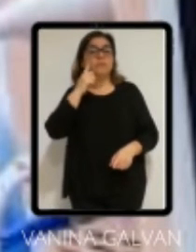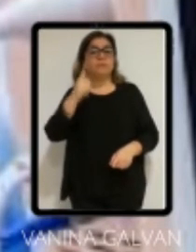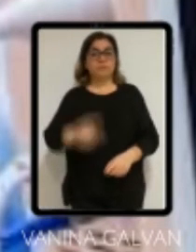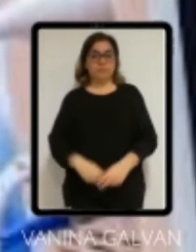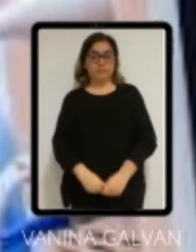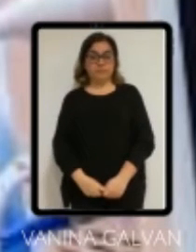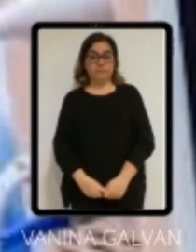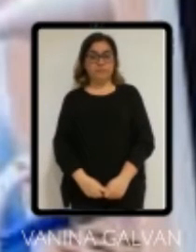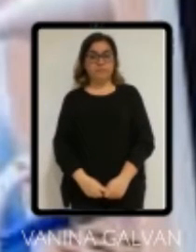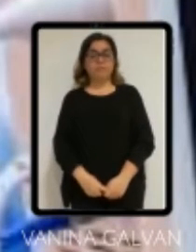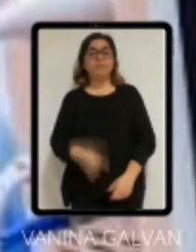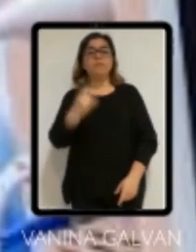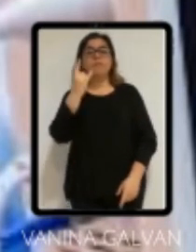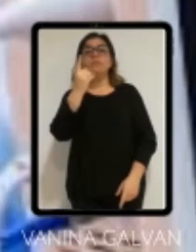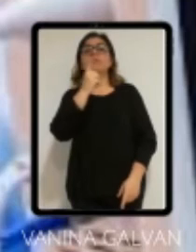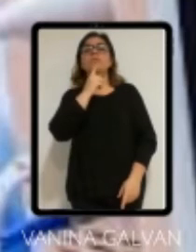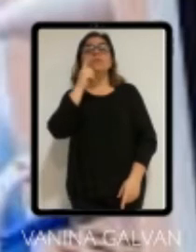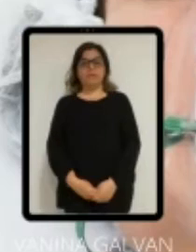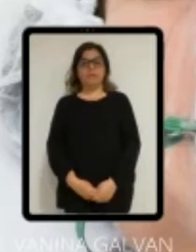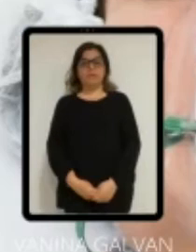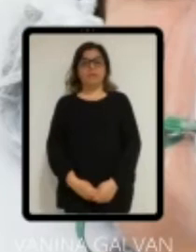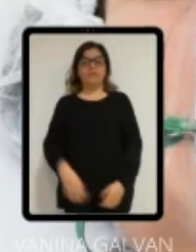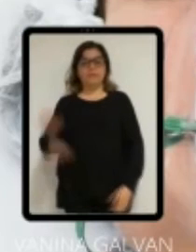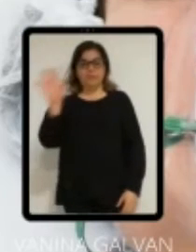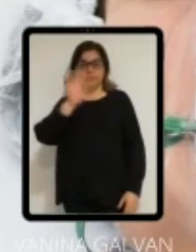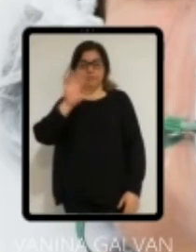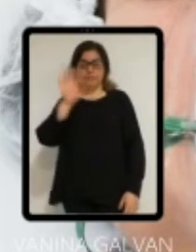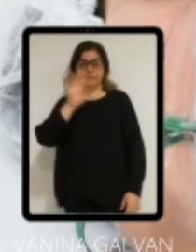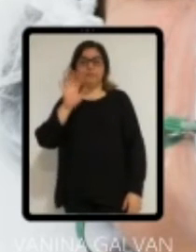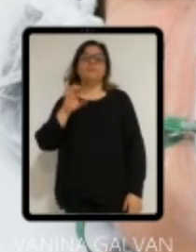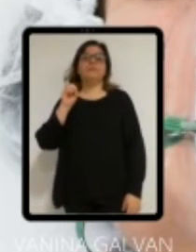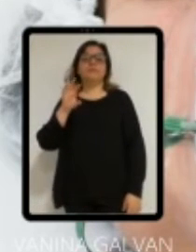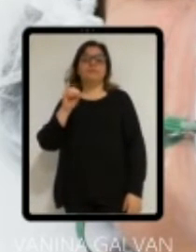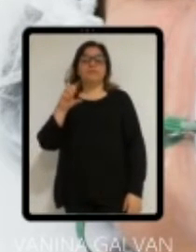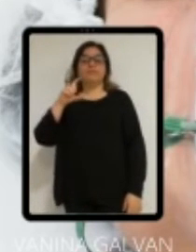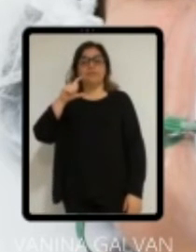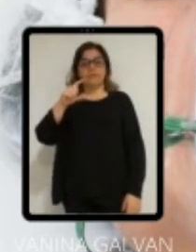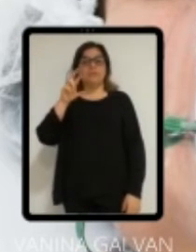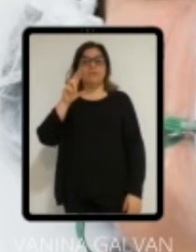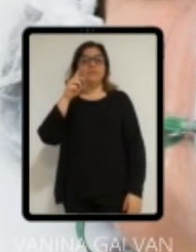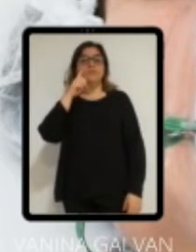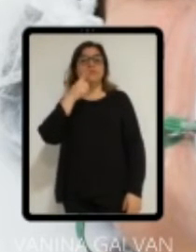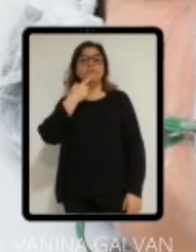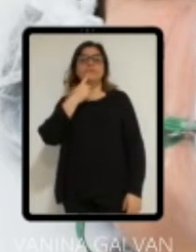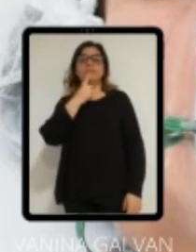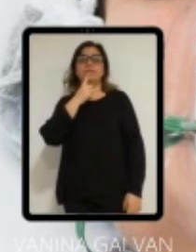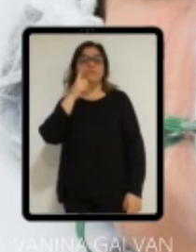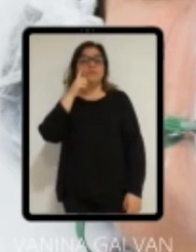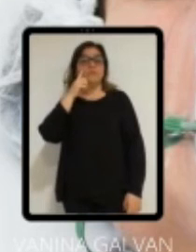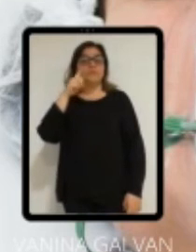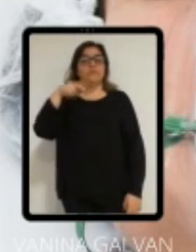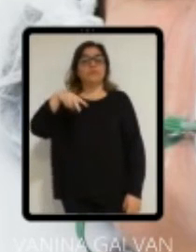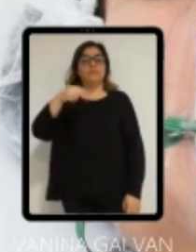en docencia, gestión y bioética. Soy Cristina, médica intensivista de General Roca en Río